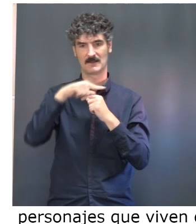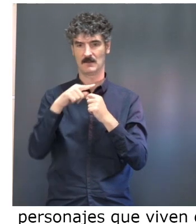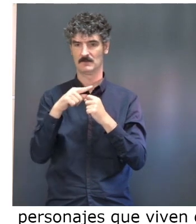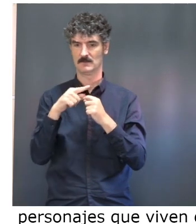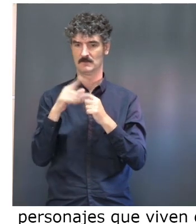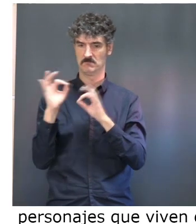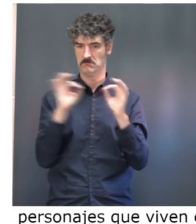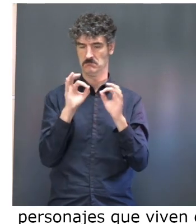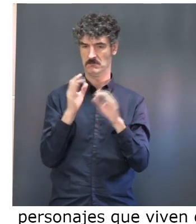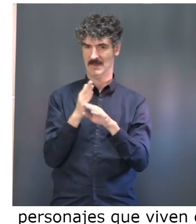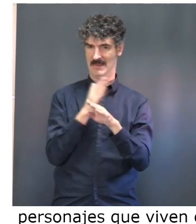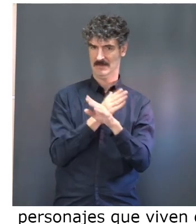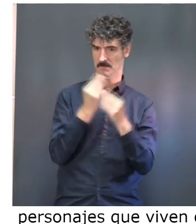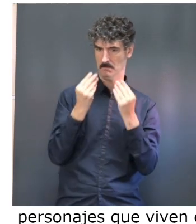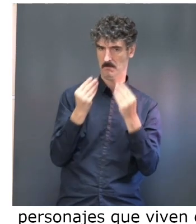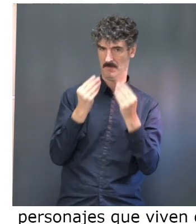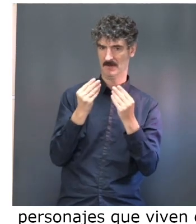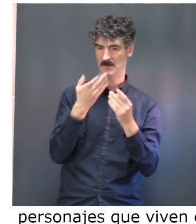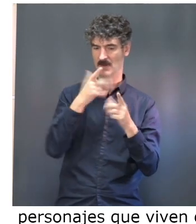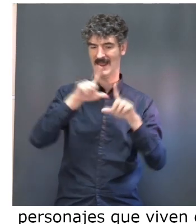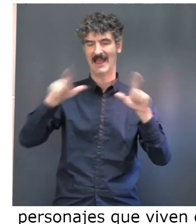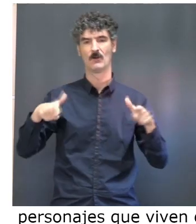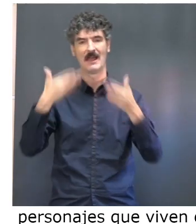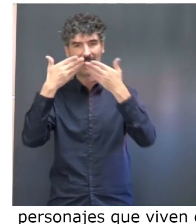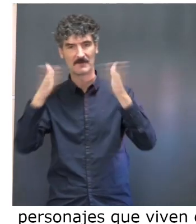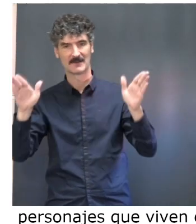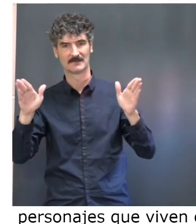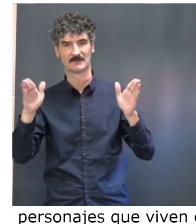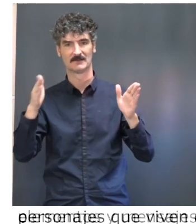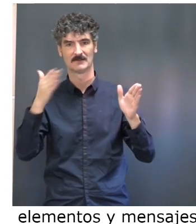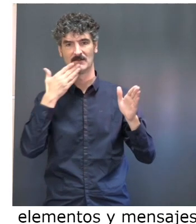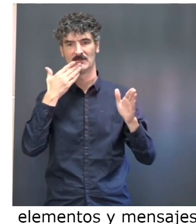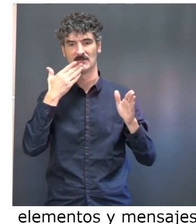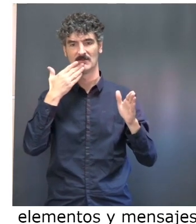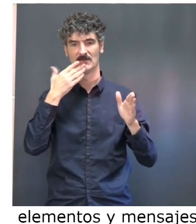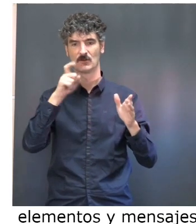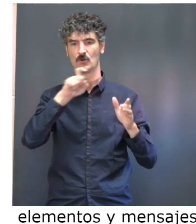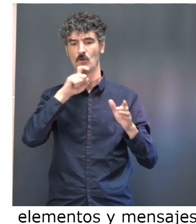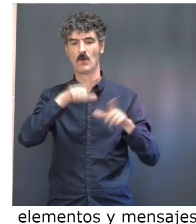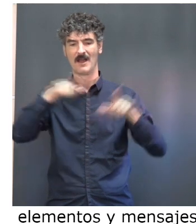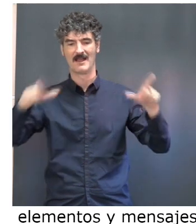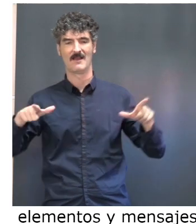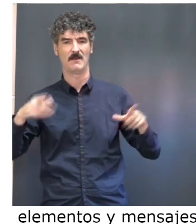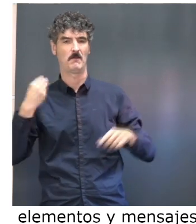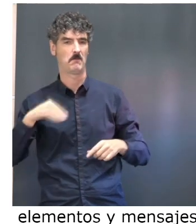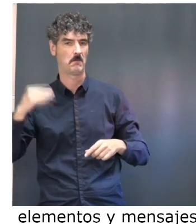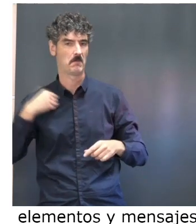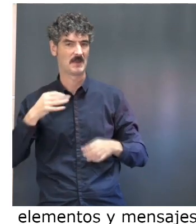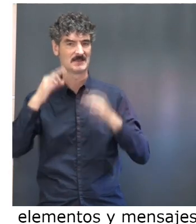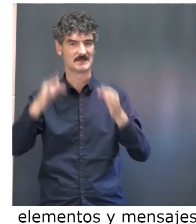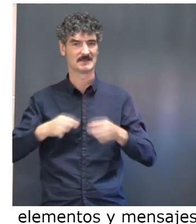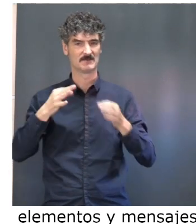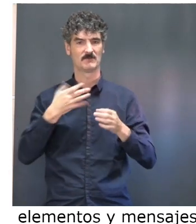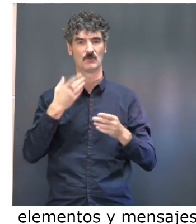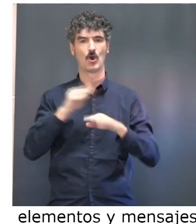por detrás, ¿no? de aulas abiertas, de no tener la misma disposición del aula, de